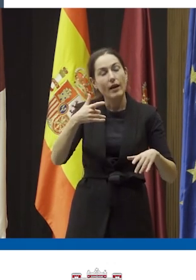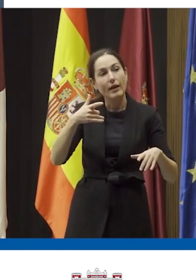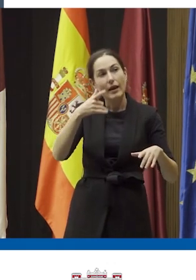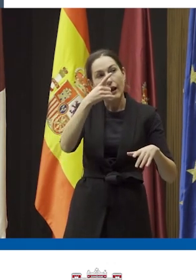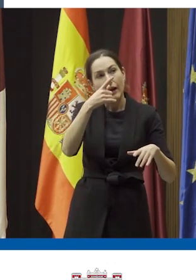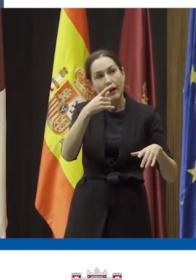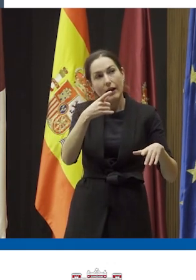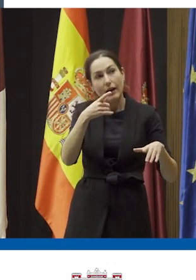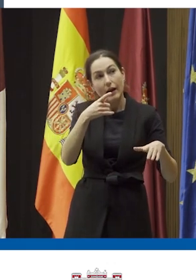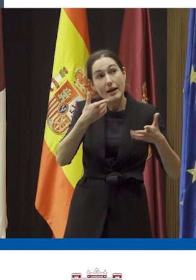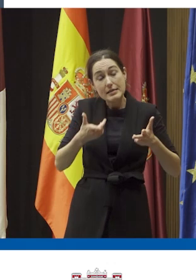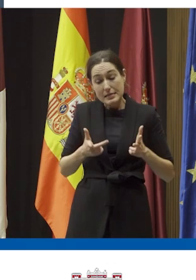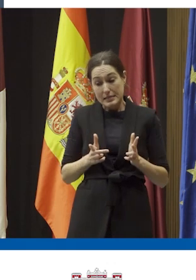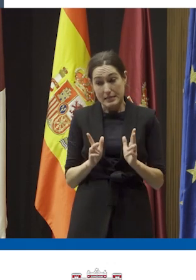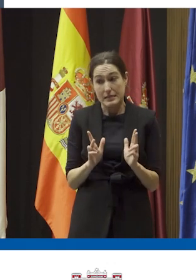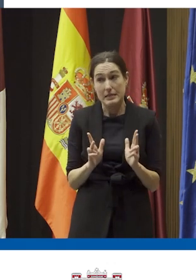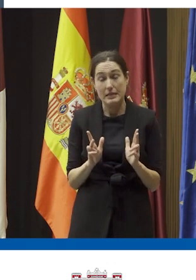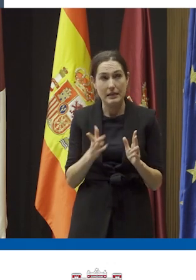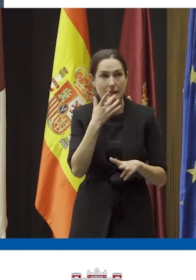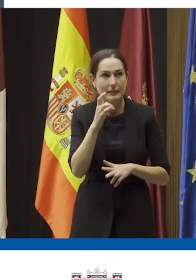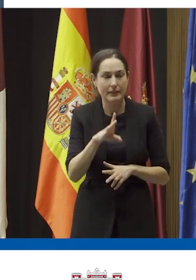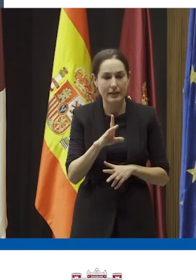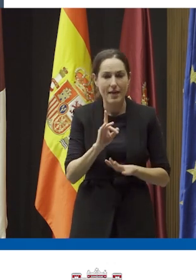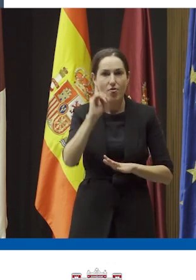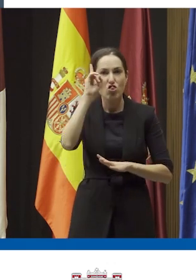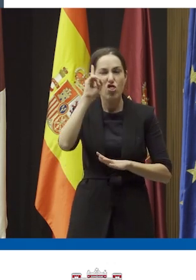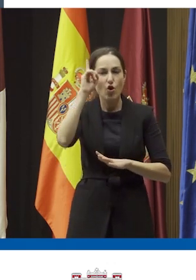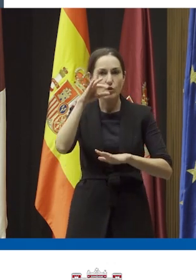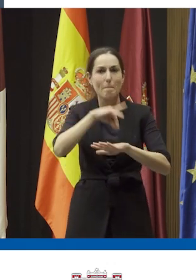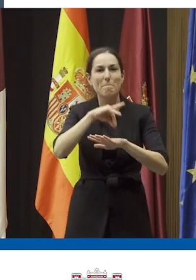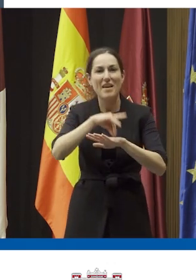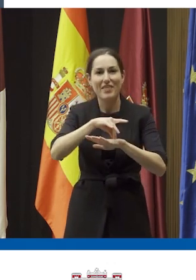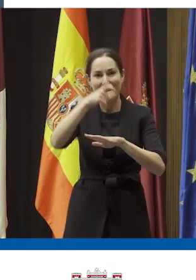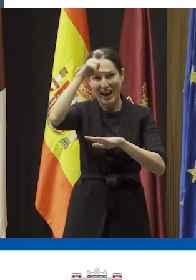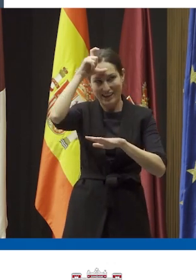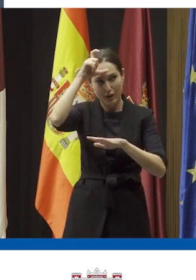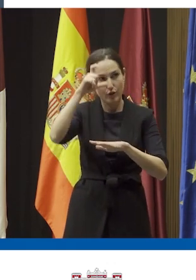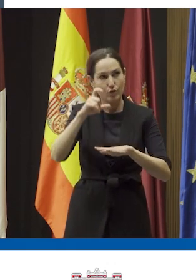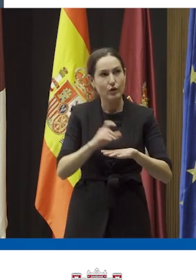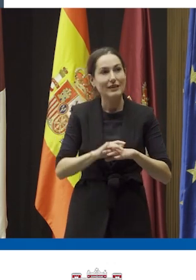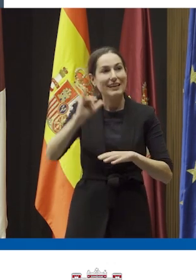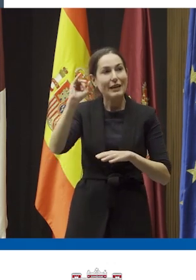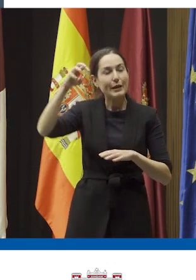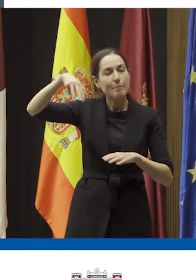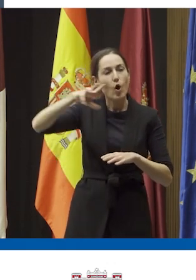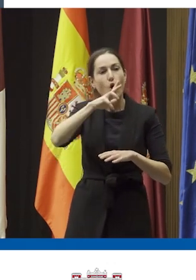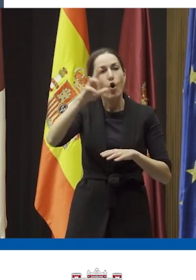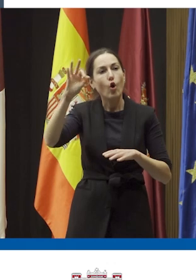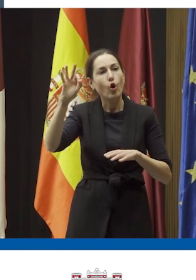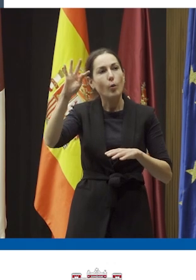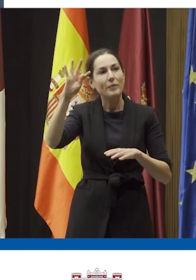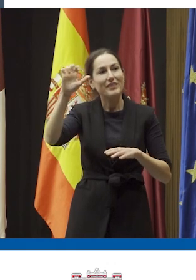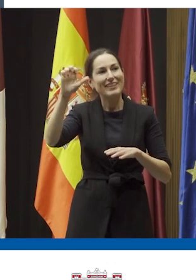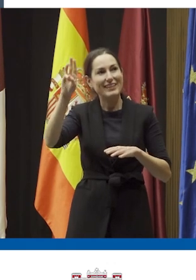allá sentado en su sillita de escriba está el dios de la medicina egipcio, Imhotep, que ha sido malamente